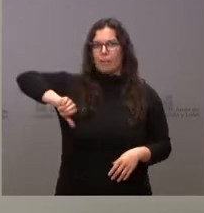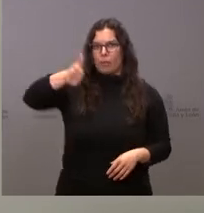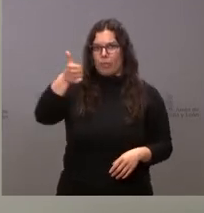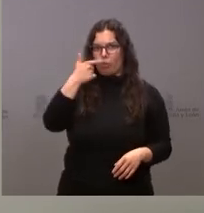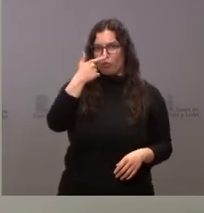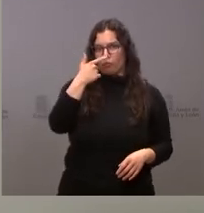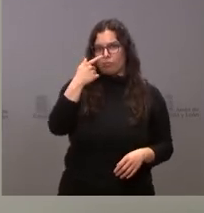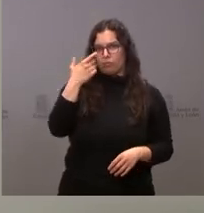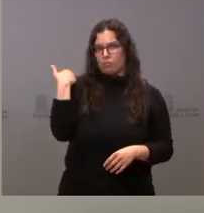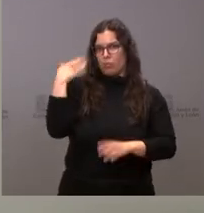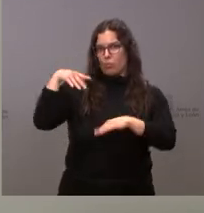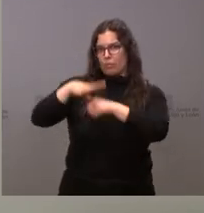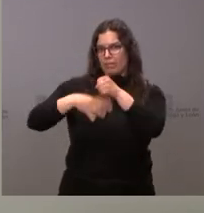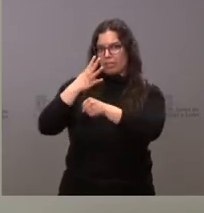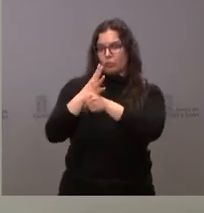plan